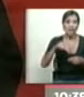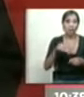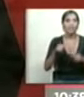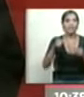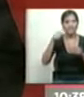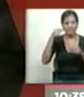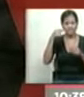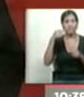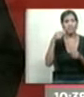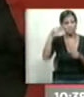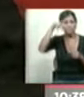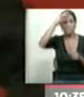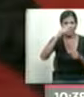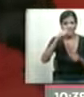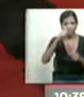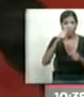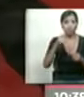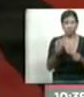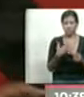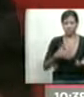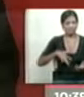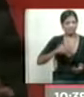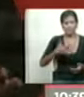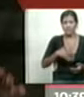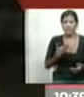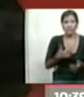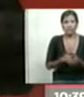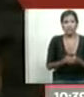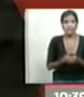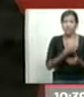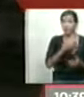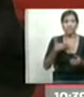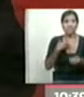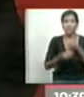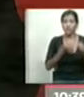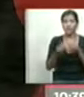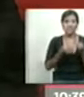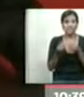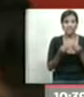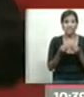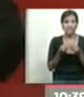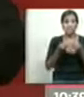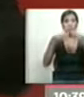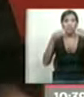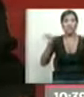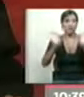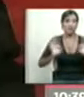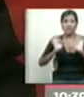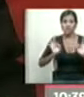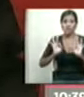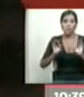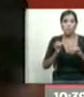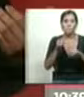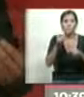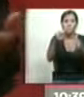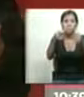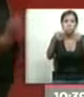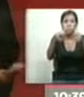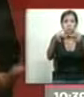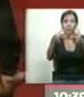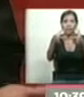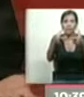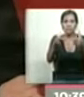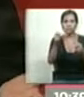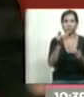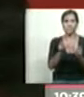imágenes son lamentables, que ni siquiera ellos quisieron hacerse eco de esa actividad, porque ahí no hubo nadie. O sea, ya